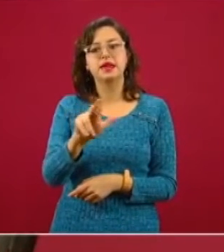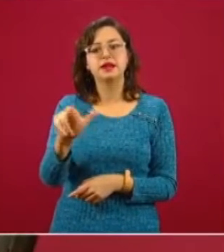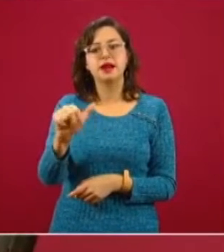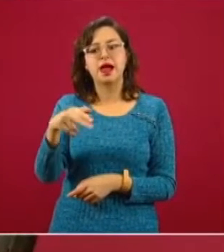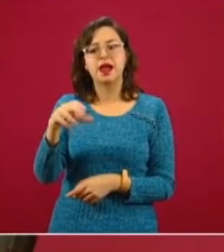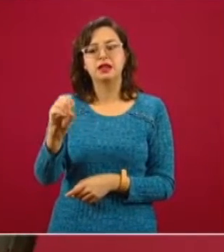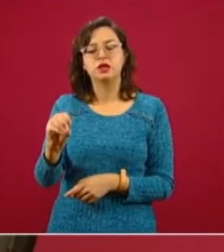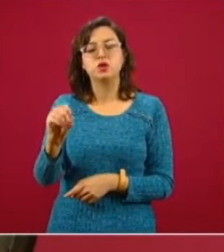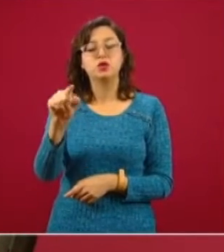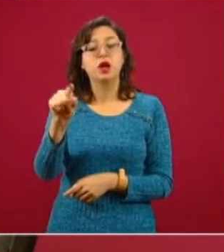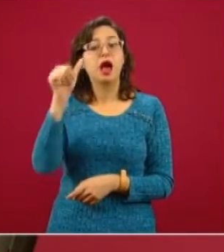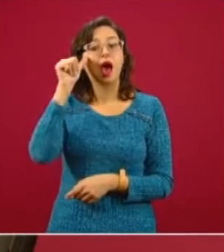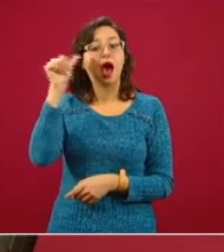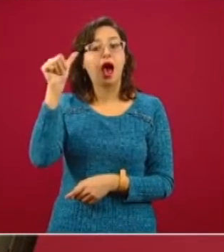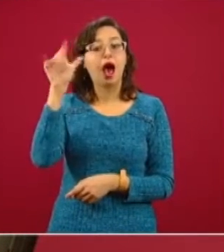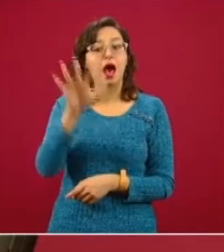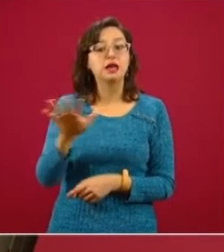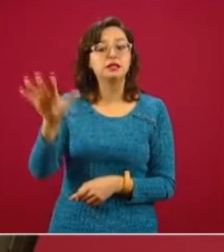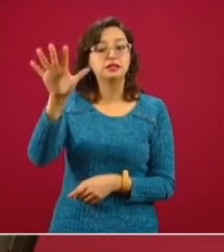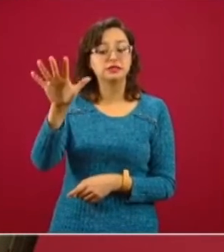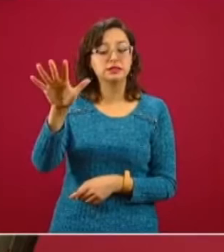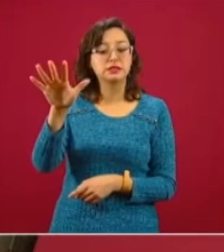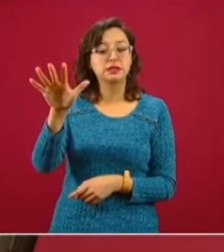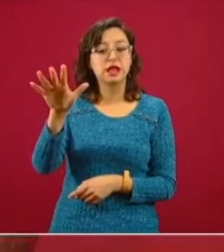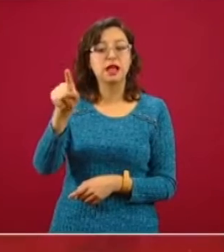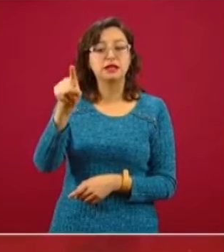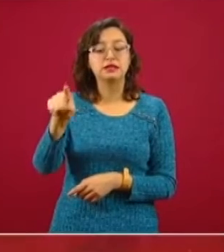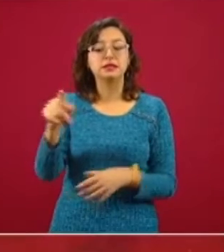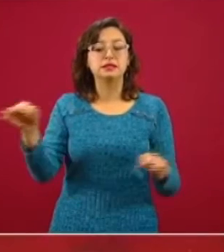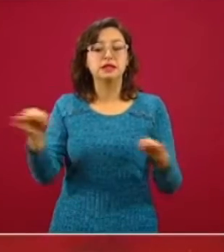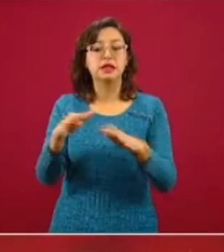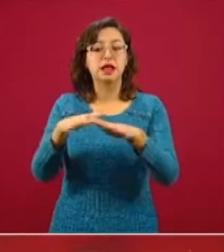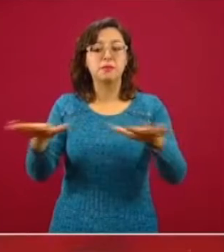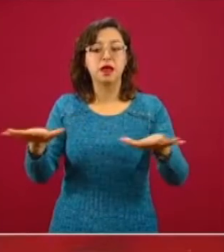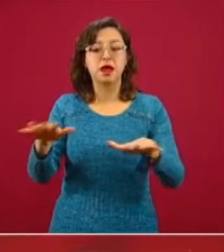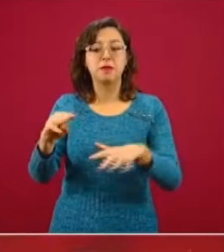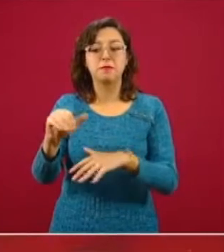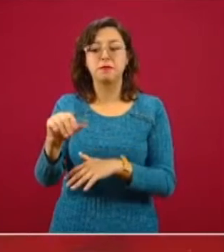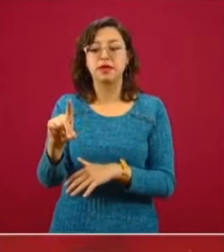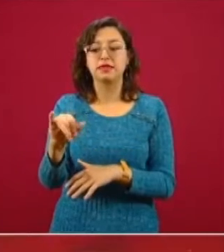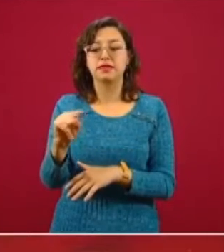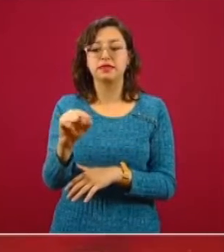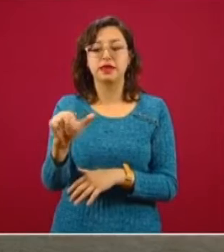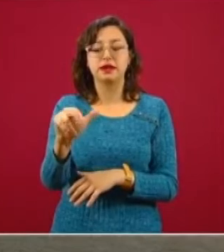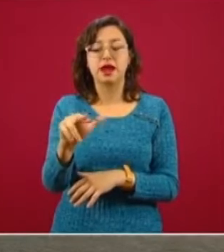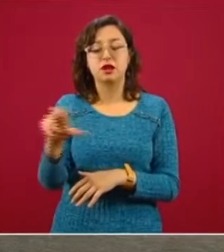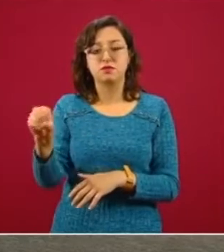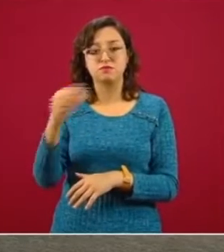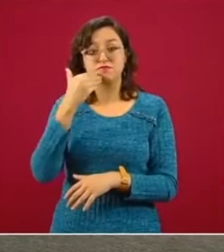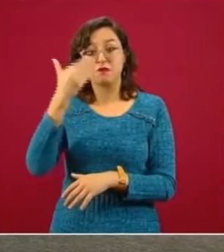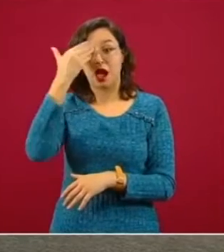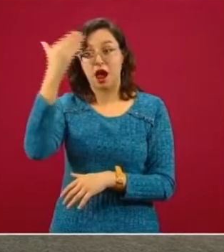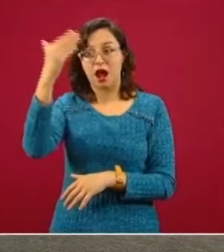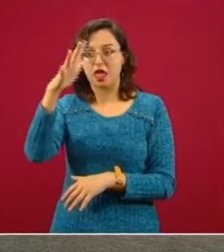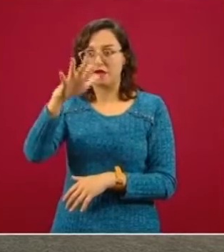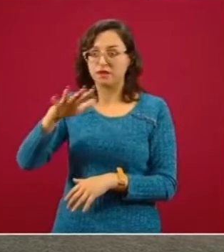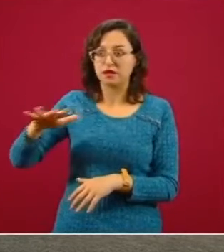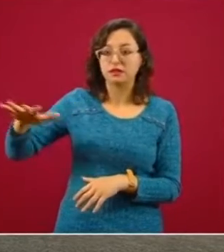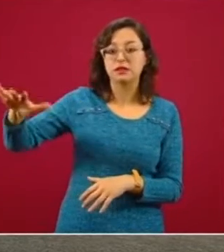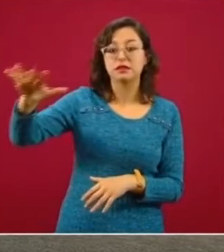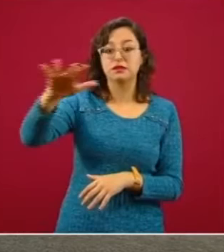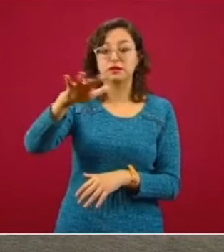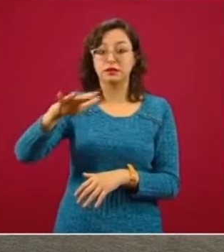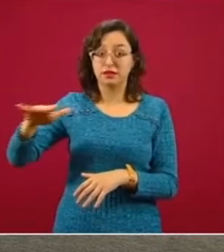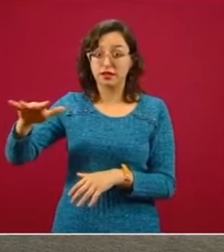22 y 3 mil 465 decesos hugo lópez gatell subsecretario de prevención y promoción de la salud dio lectura al informe